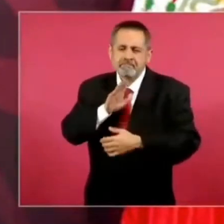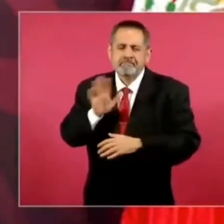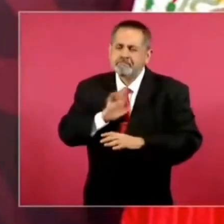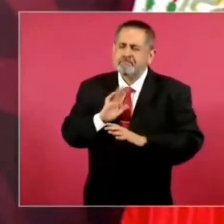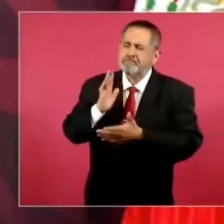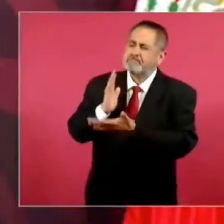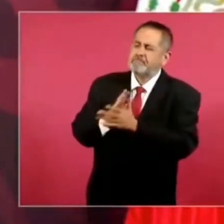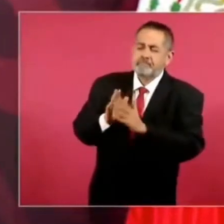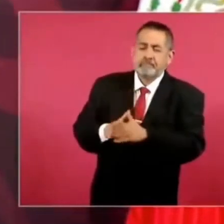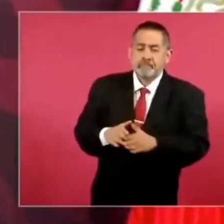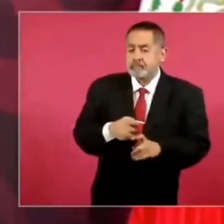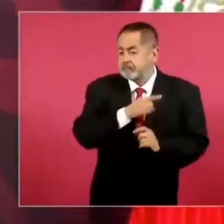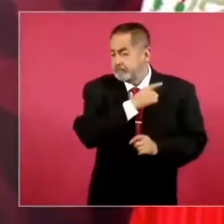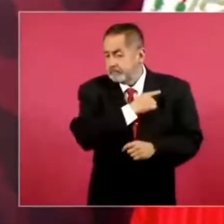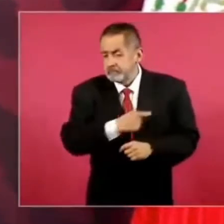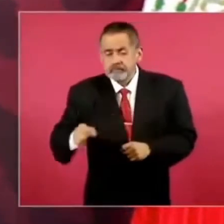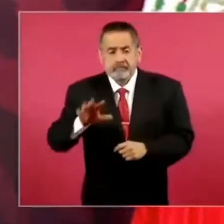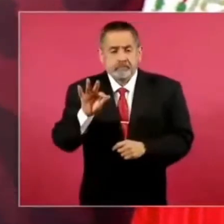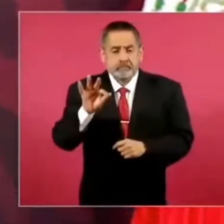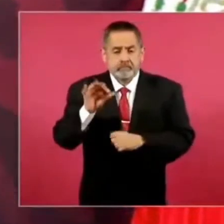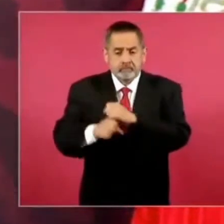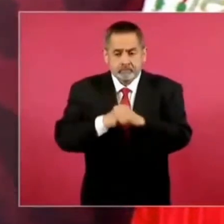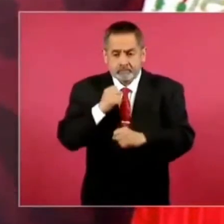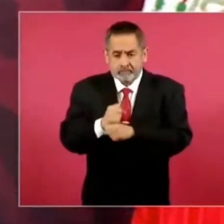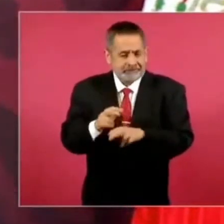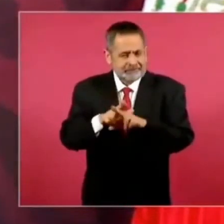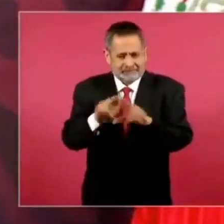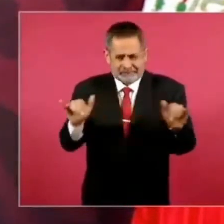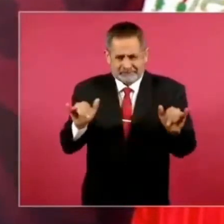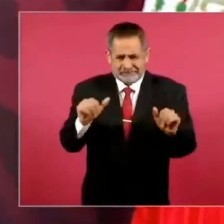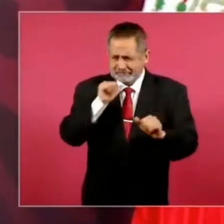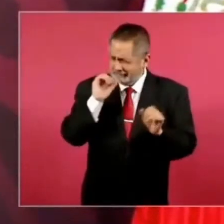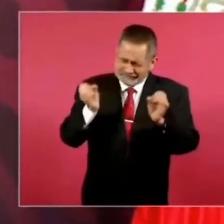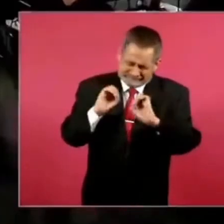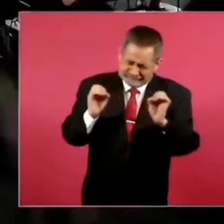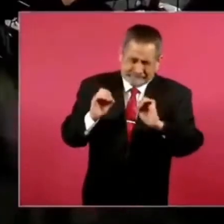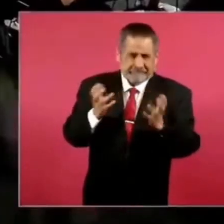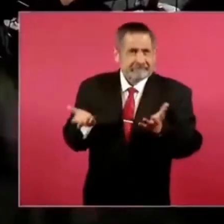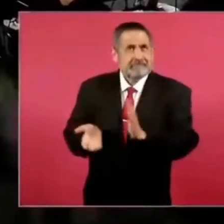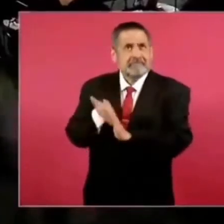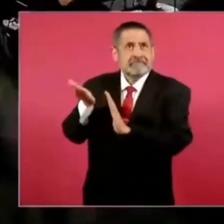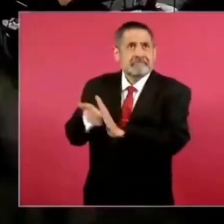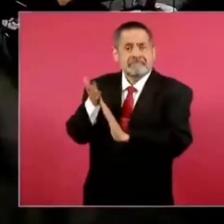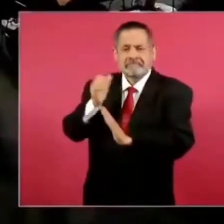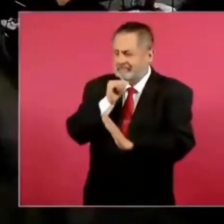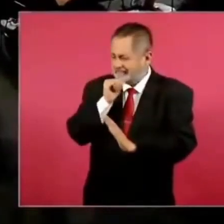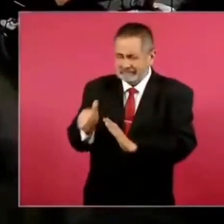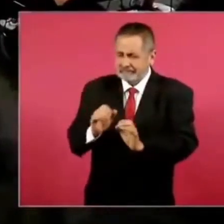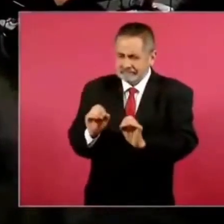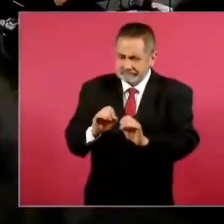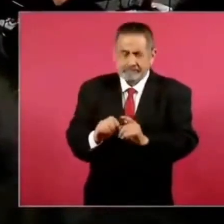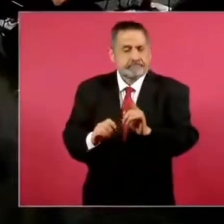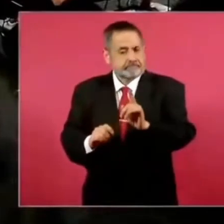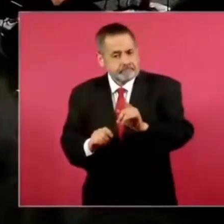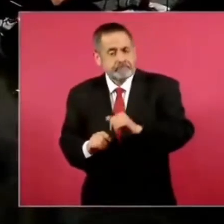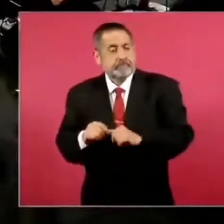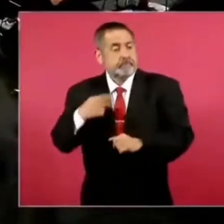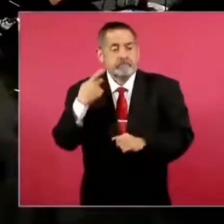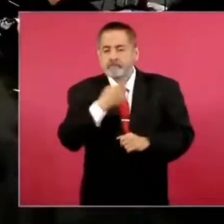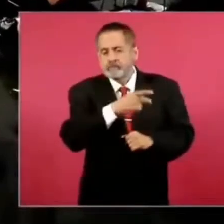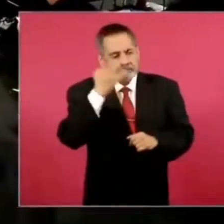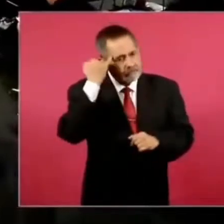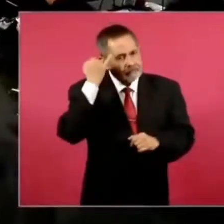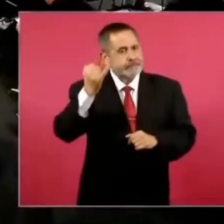Más de 40 años sin construir una nueva refinería, porque la política de